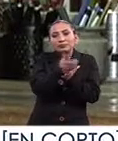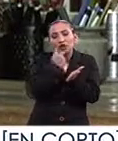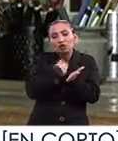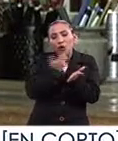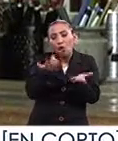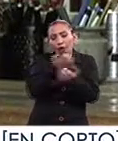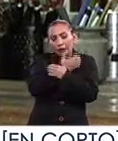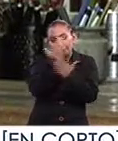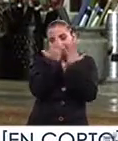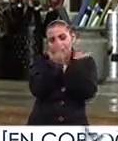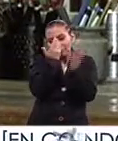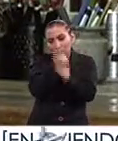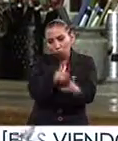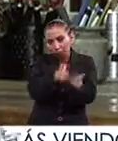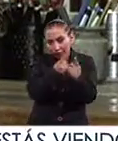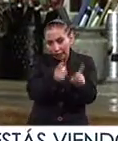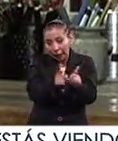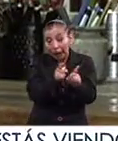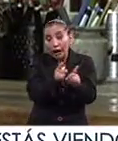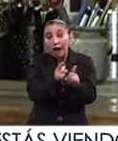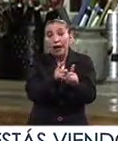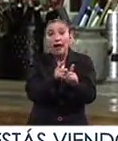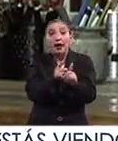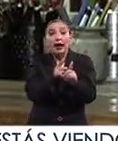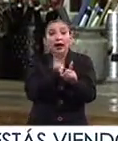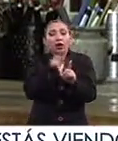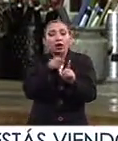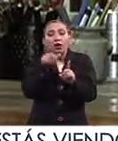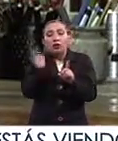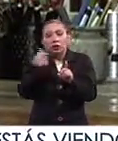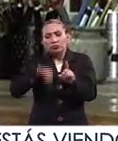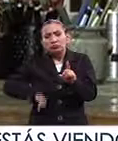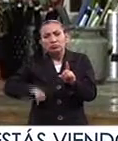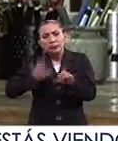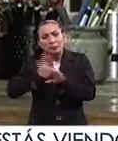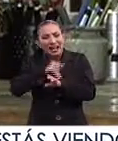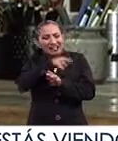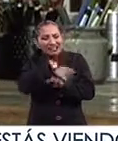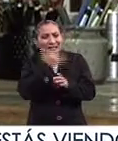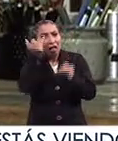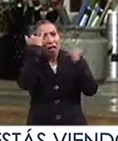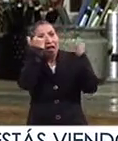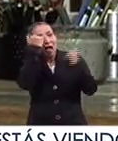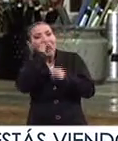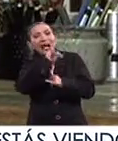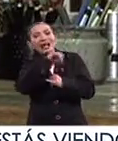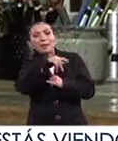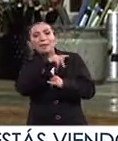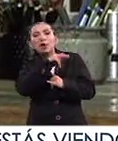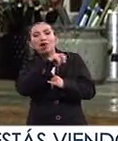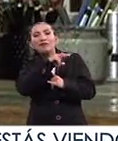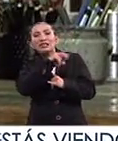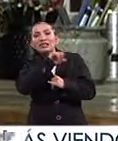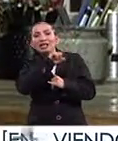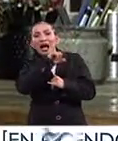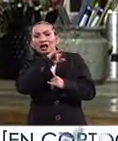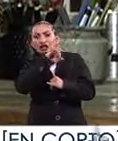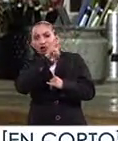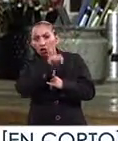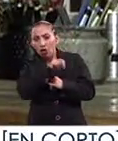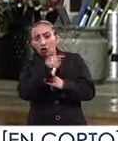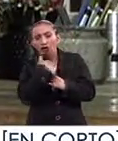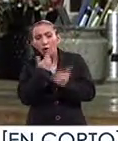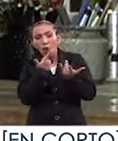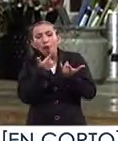mi educación musical por algo que me interesaba mucho más que la improvisación, ¿no? Ya no